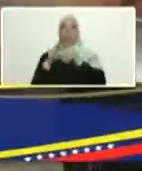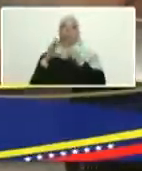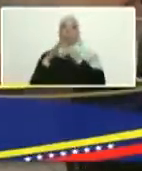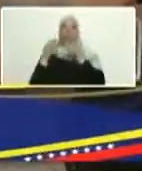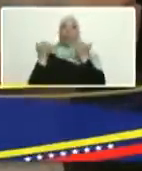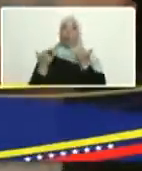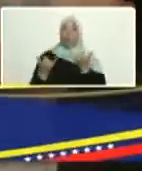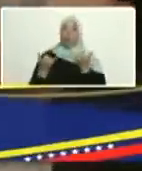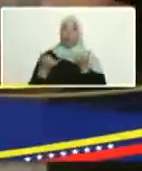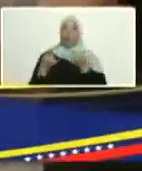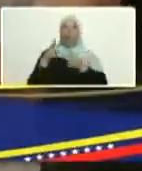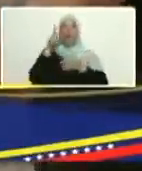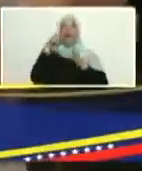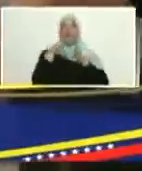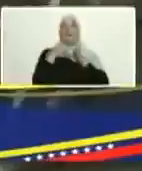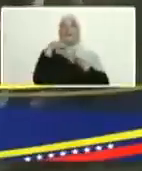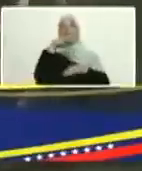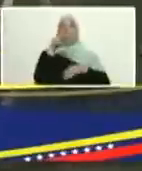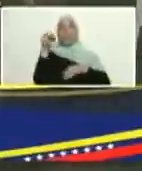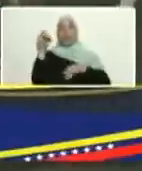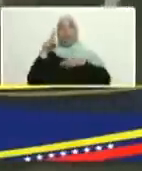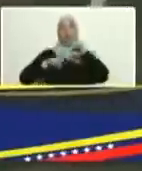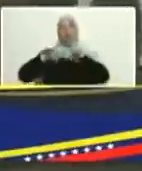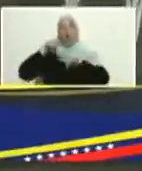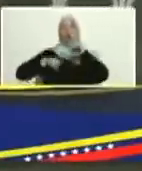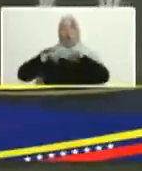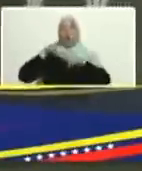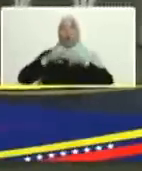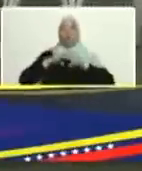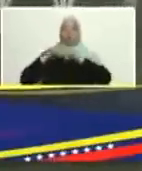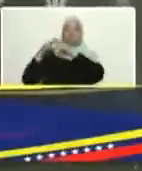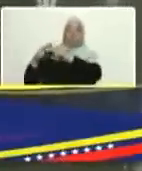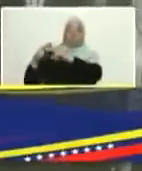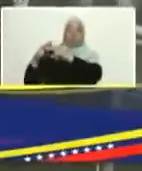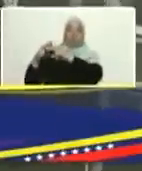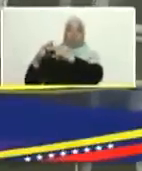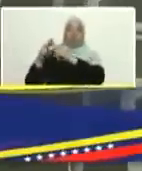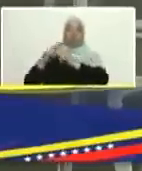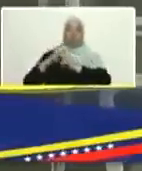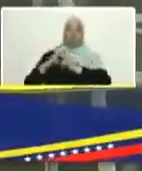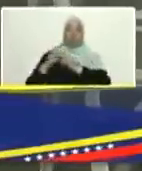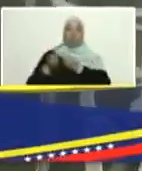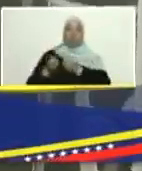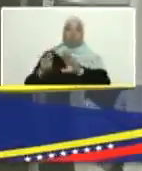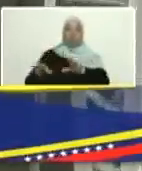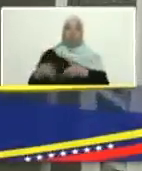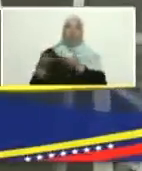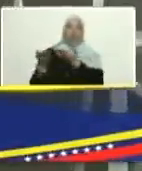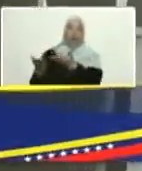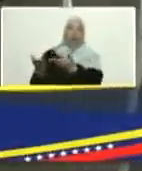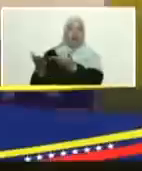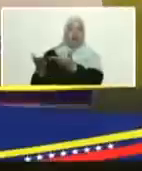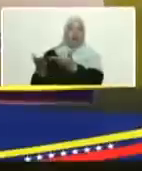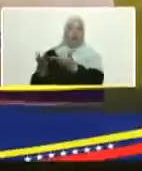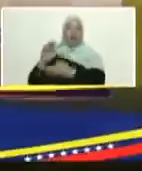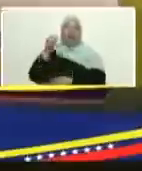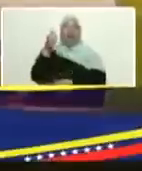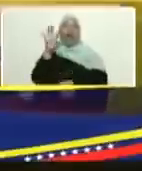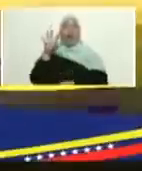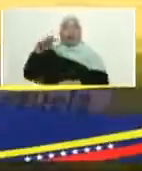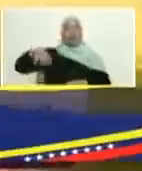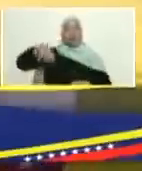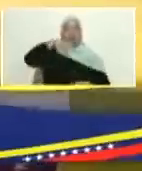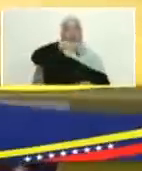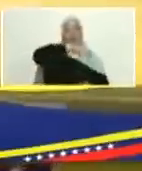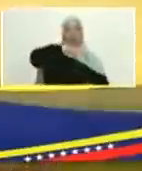momento 1.300 artículos, donde hemos llegado a 14 estados.